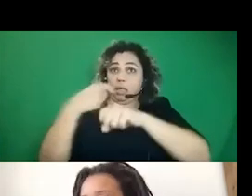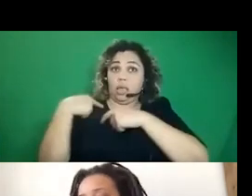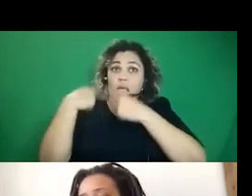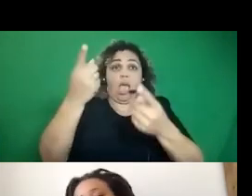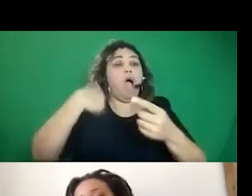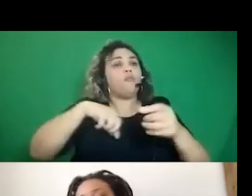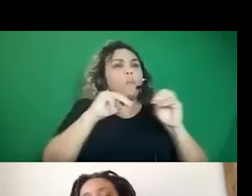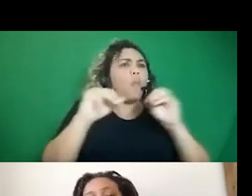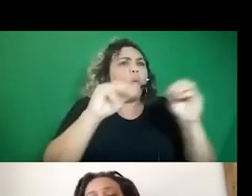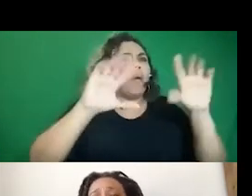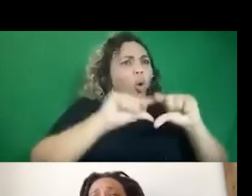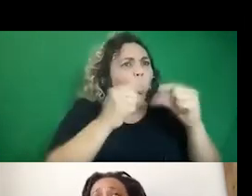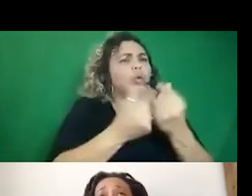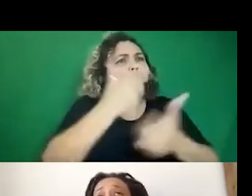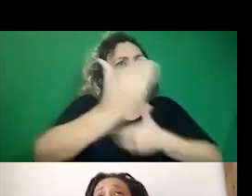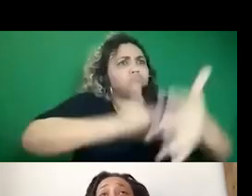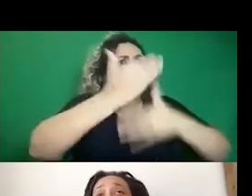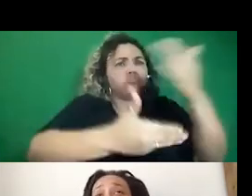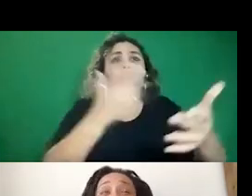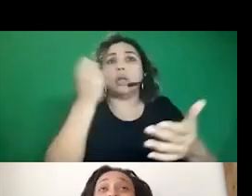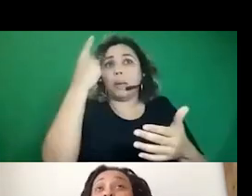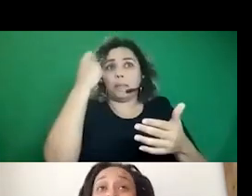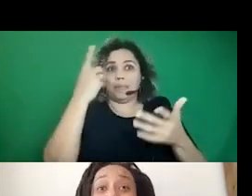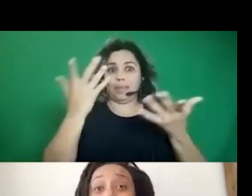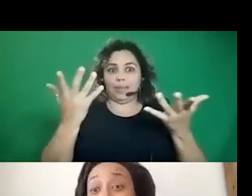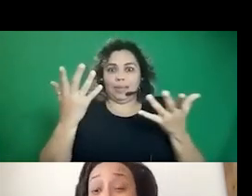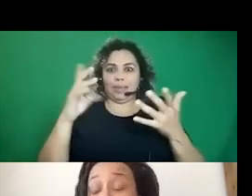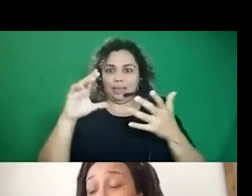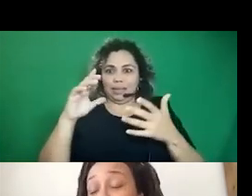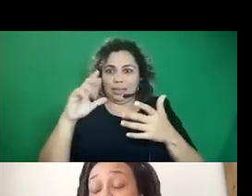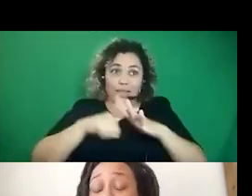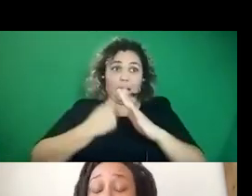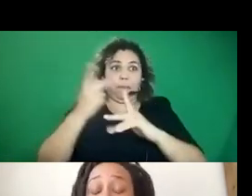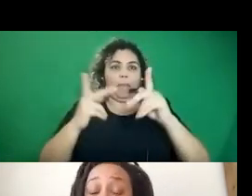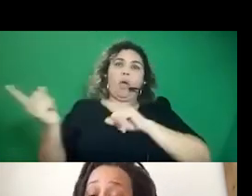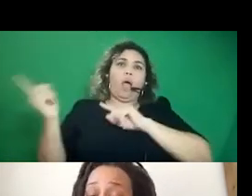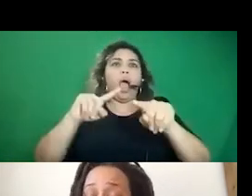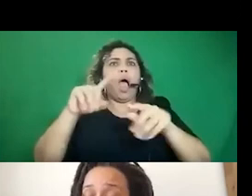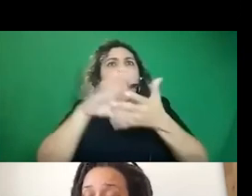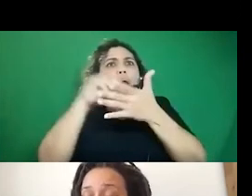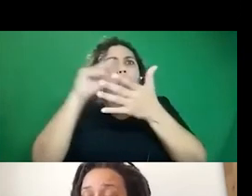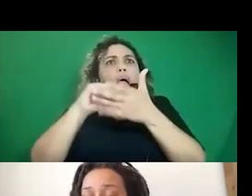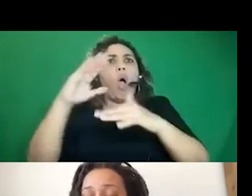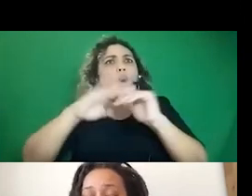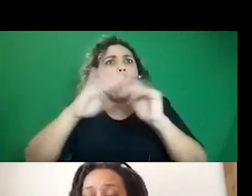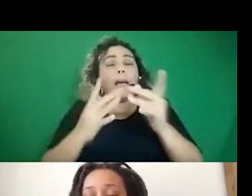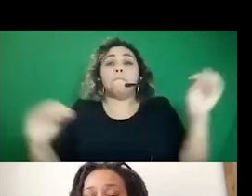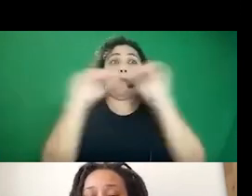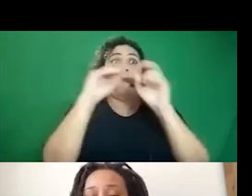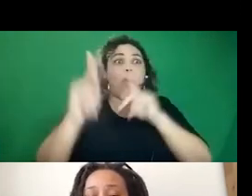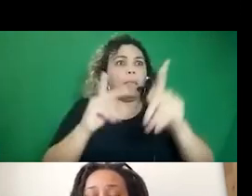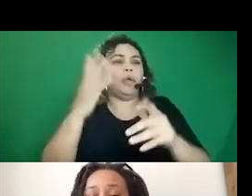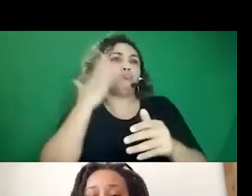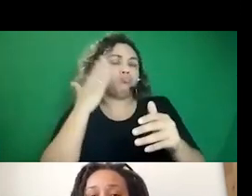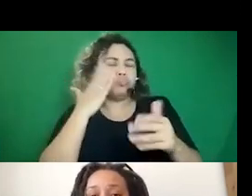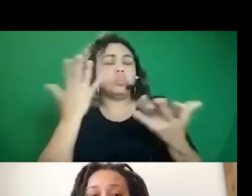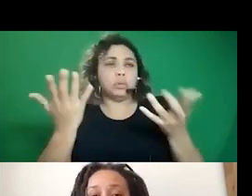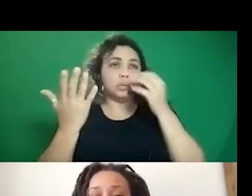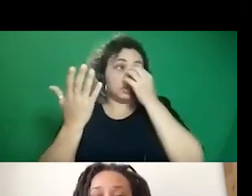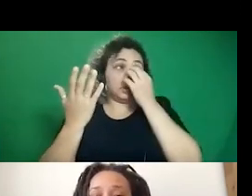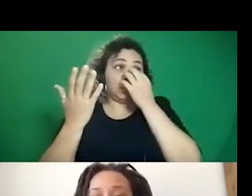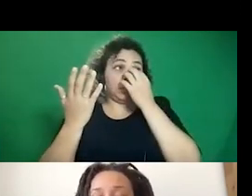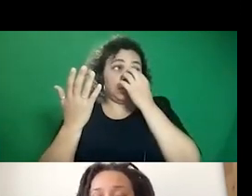importante para nuestros movimientos desde que empezamos a